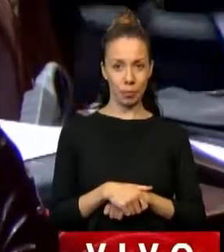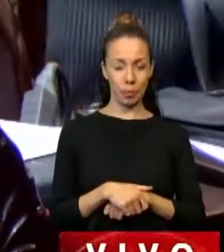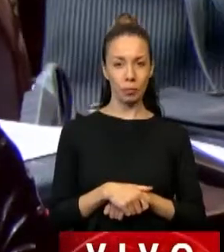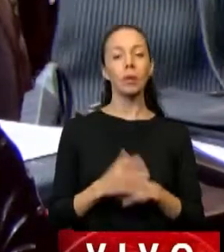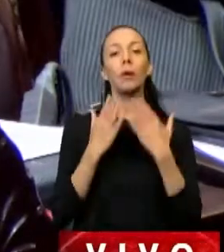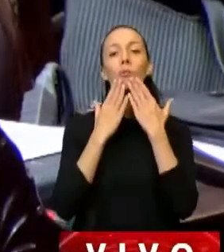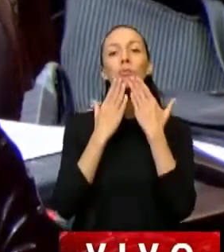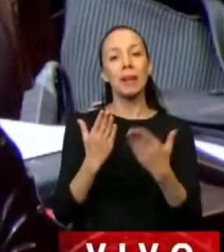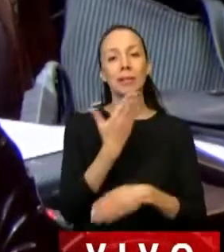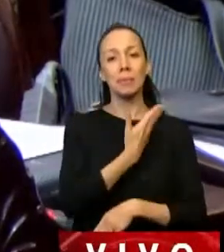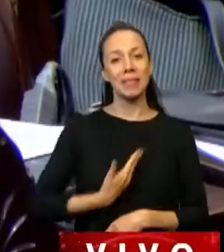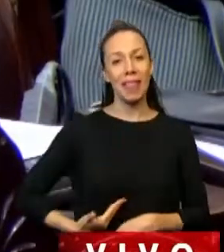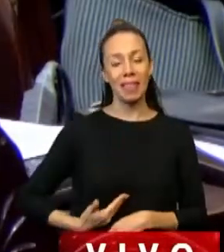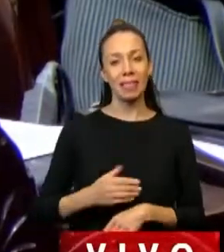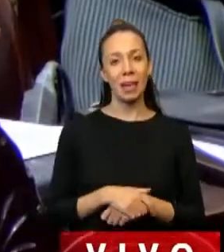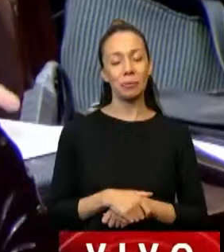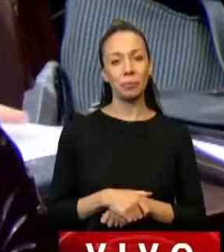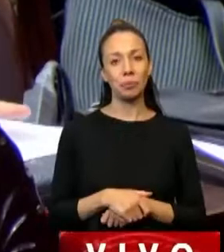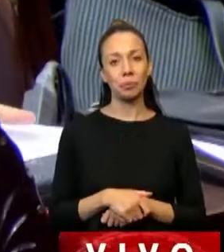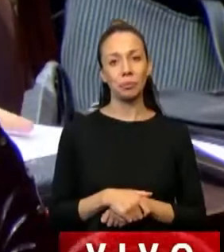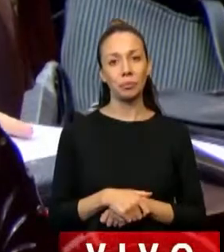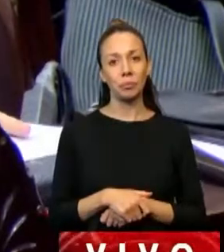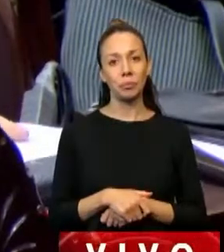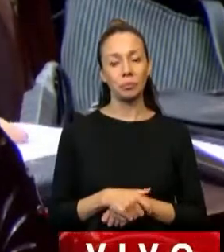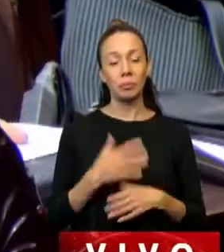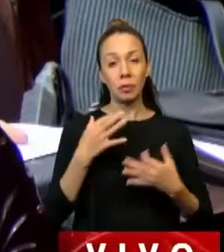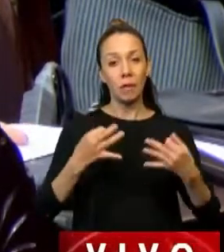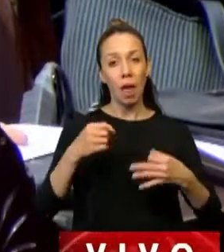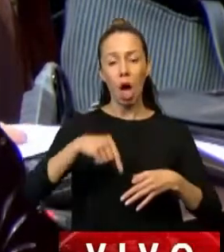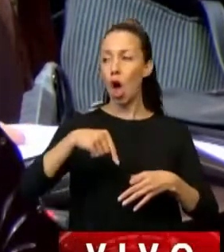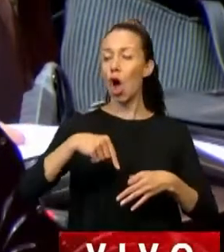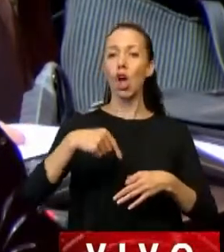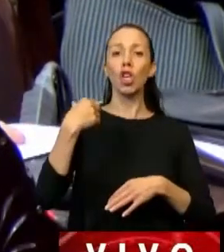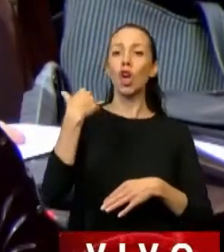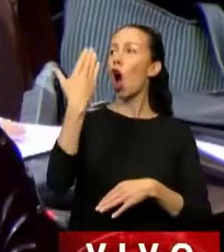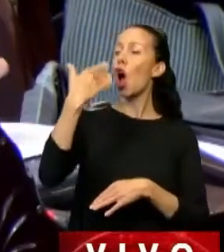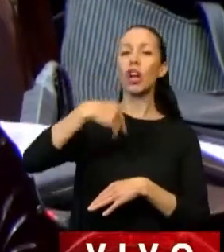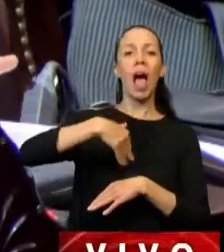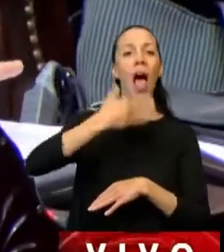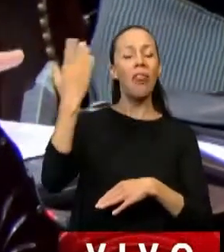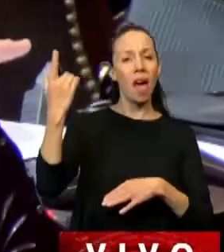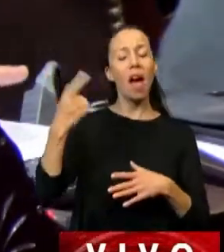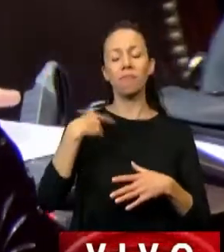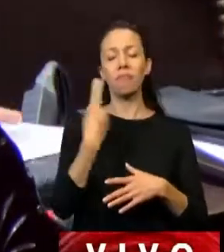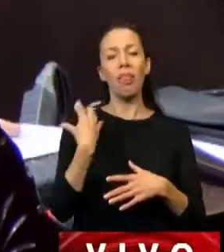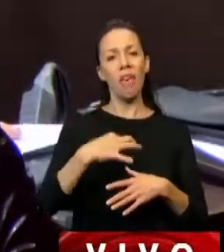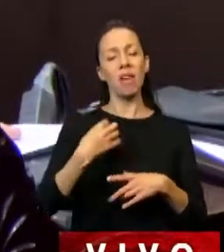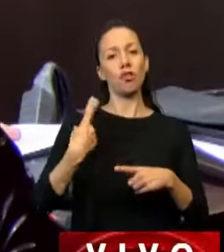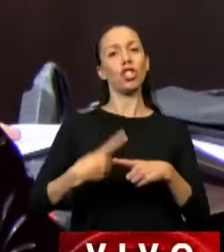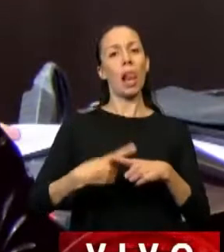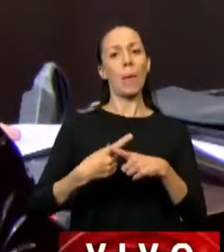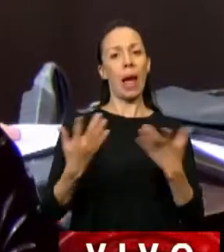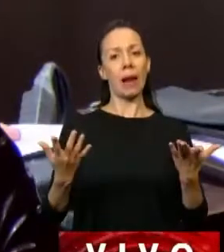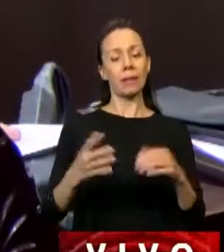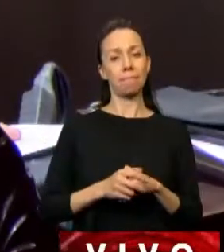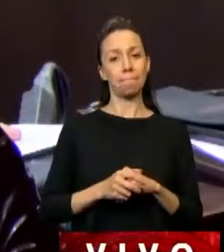Gracias, señor presidente. La verdad que es una jornada hoy en este recinto para celebrarla. Celebrar